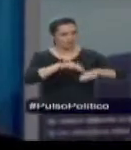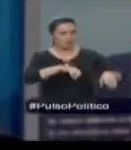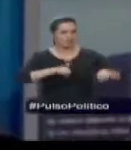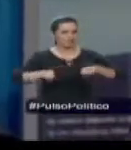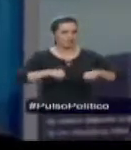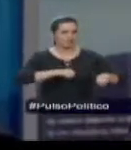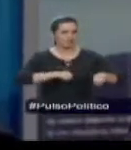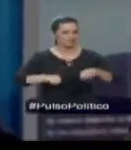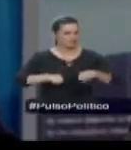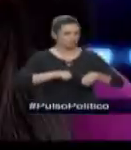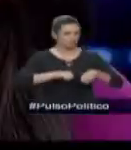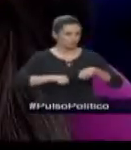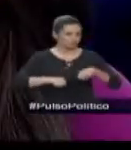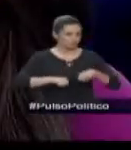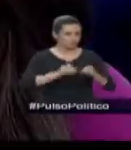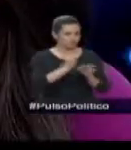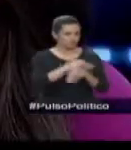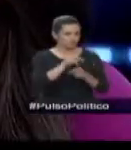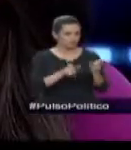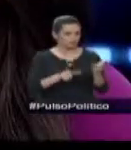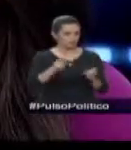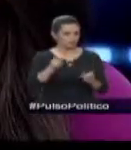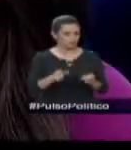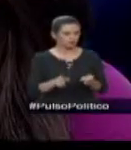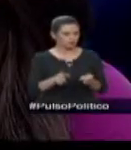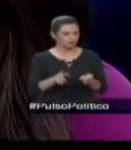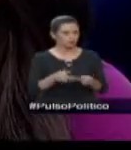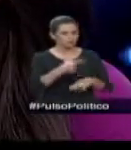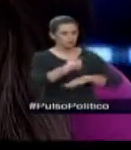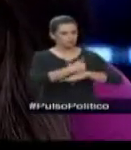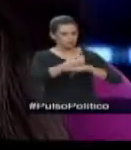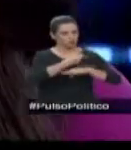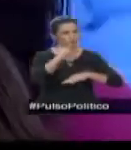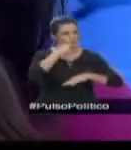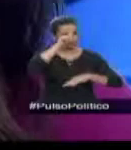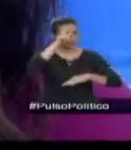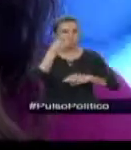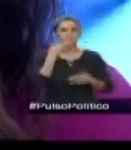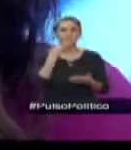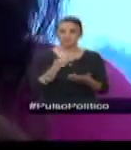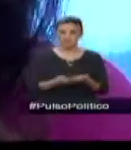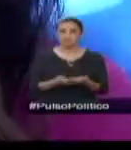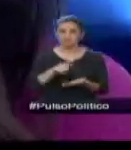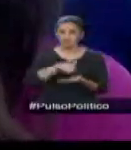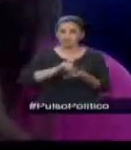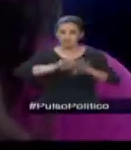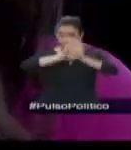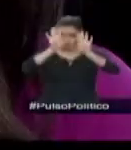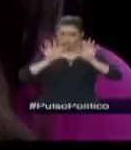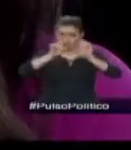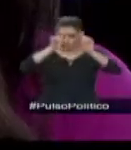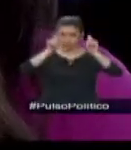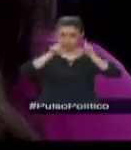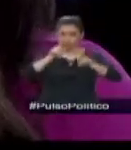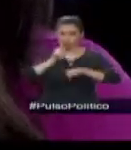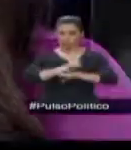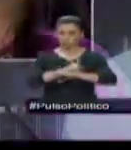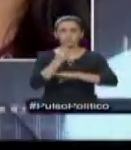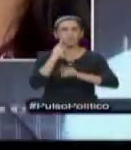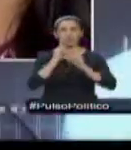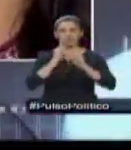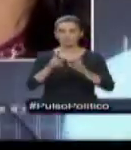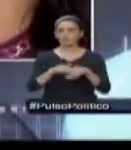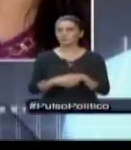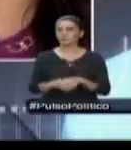de los de los funcionarios y de las entidades del sector público gracias muy stack le queda clara la pregunta un minuto para responderte